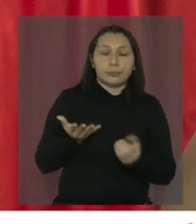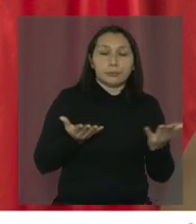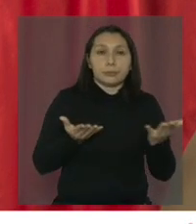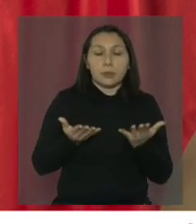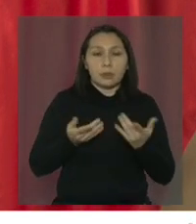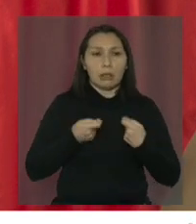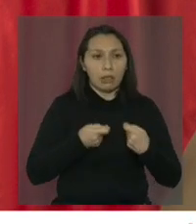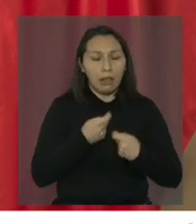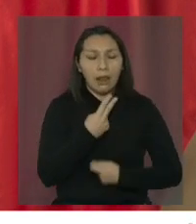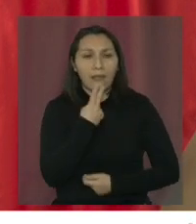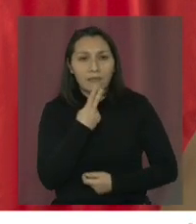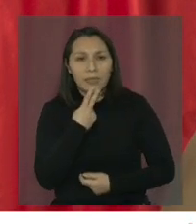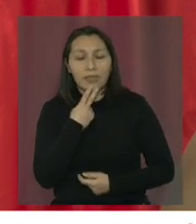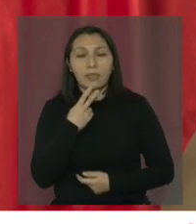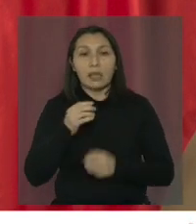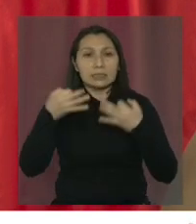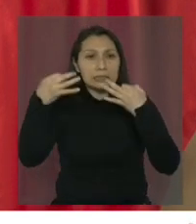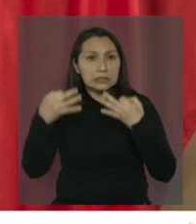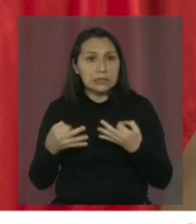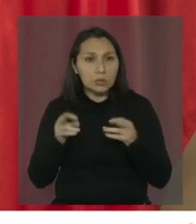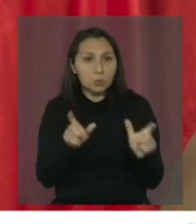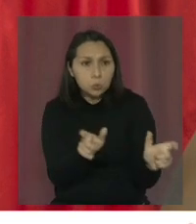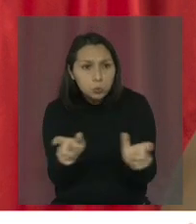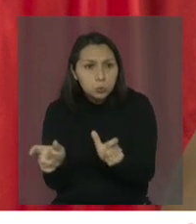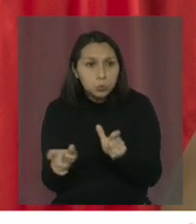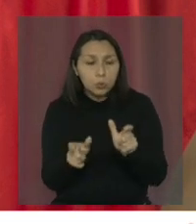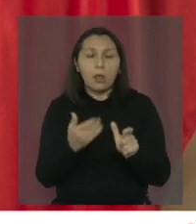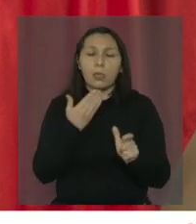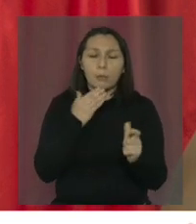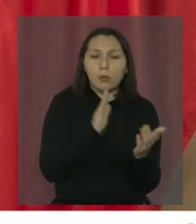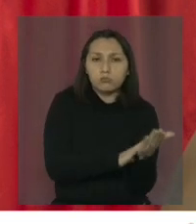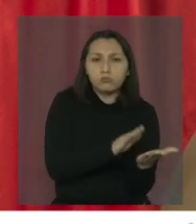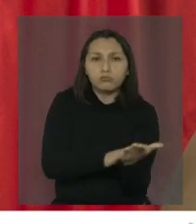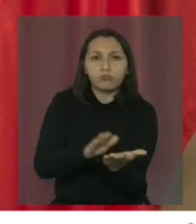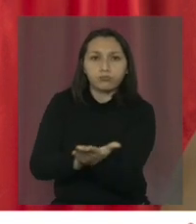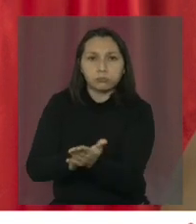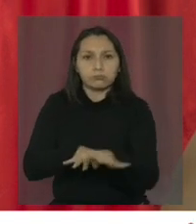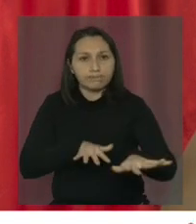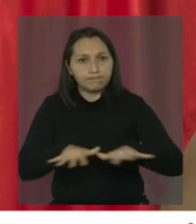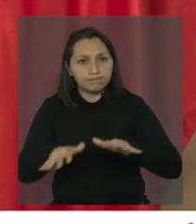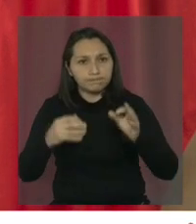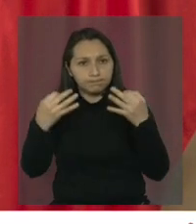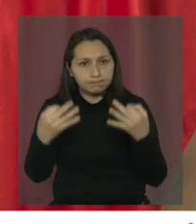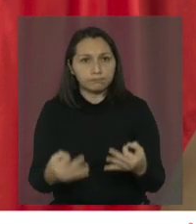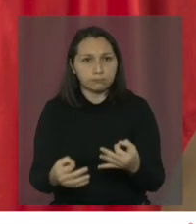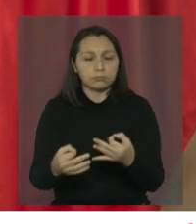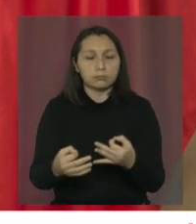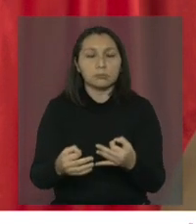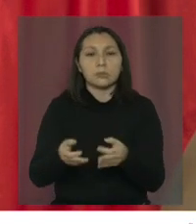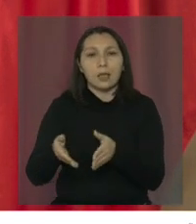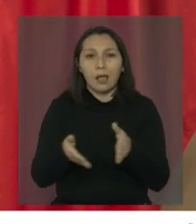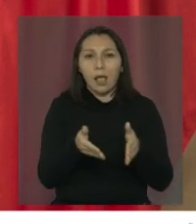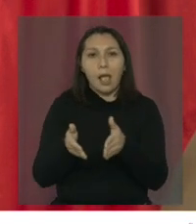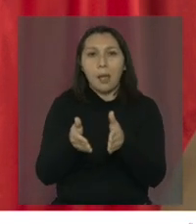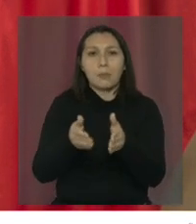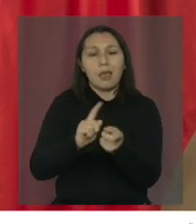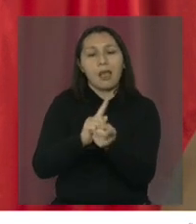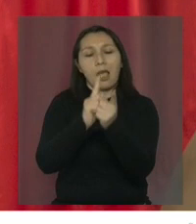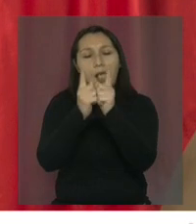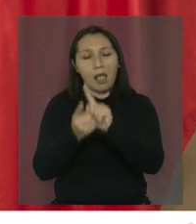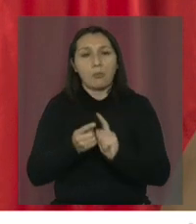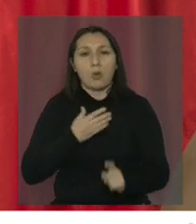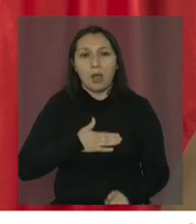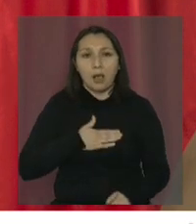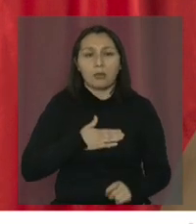el costo de la vida el tema de seguridad también vayamos materializando con acciones concretas el camino de los cambios